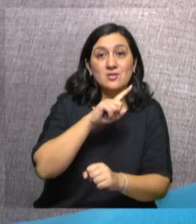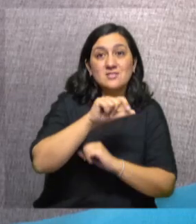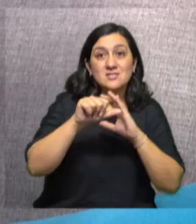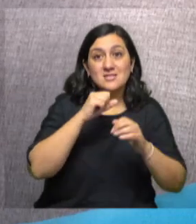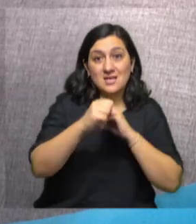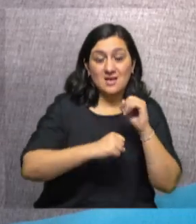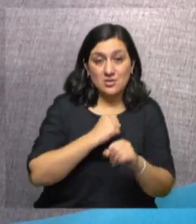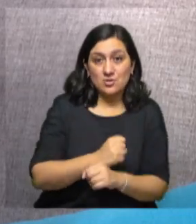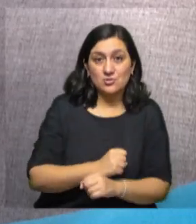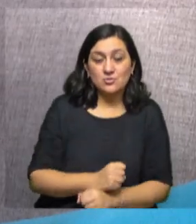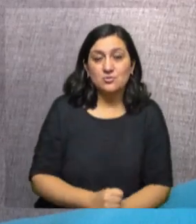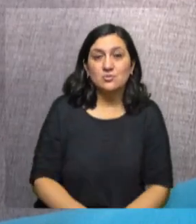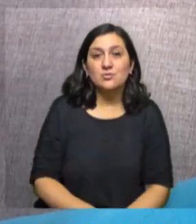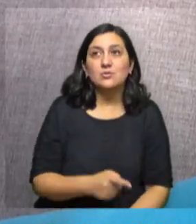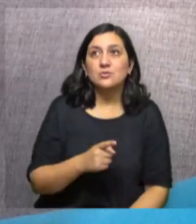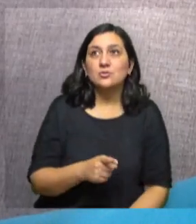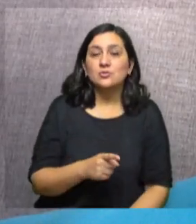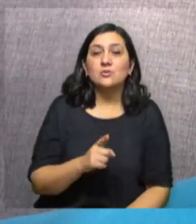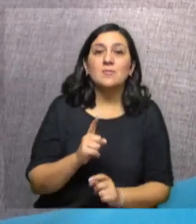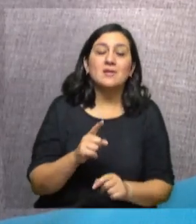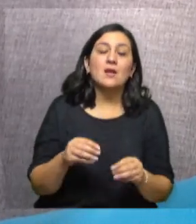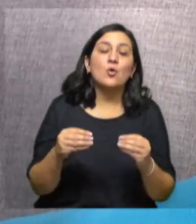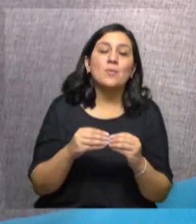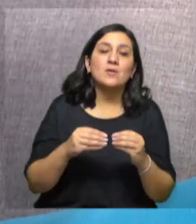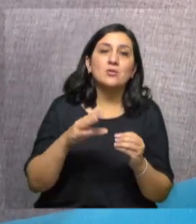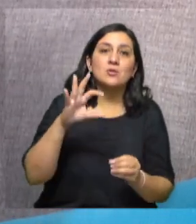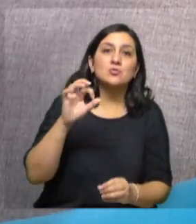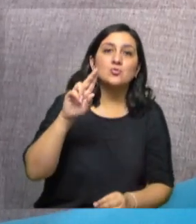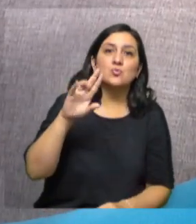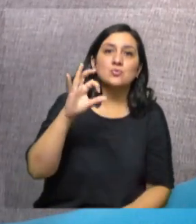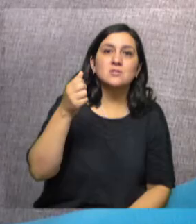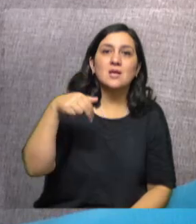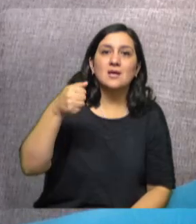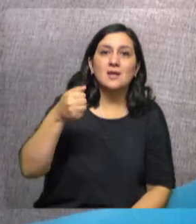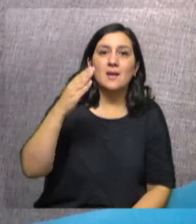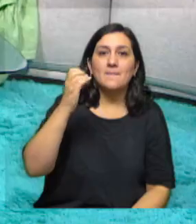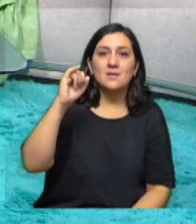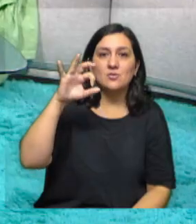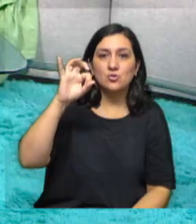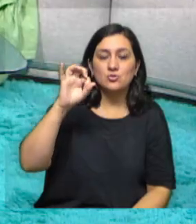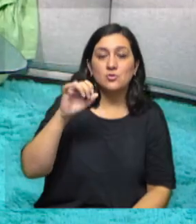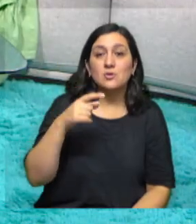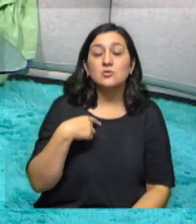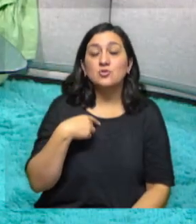fui contemporáneo en ese instituto de Susana Pinto. O sea, todo. Me cuelo. Si yo te digo carnaval.